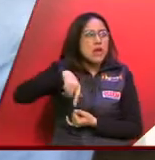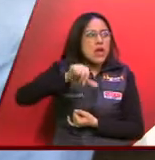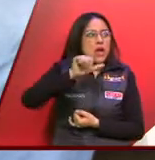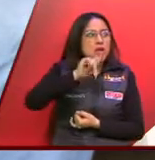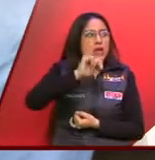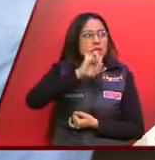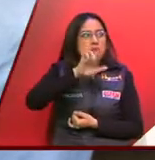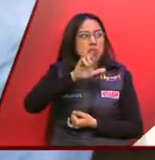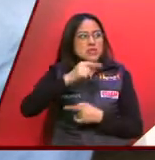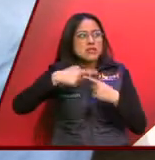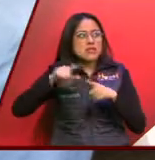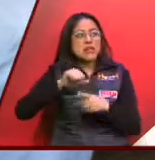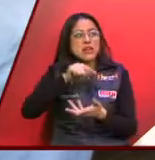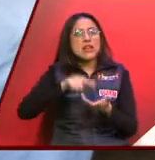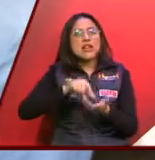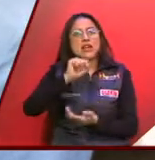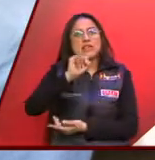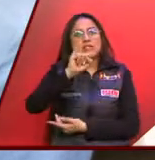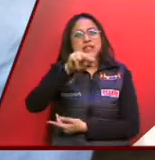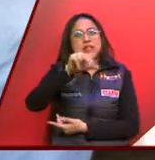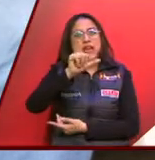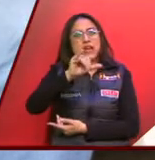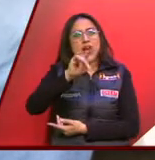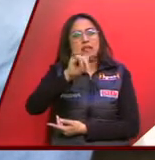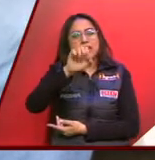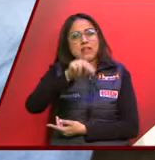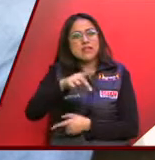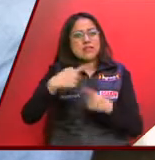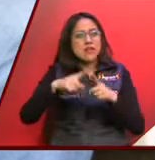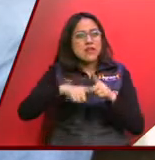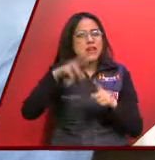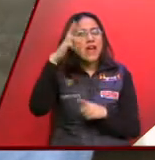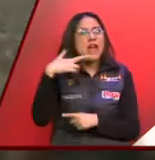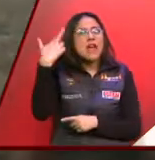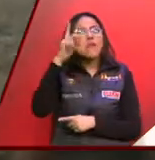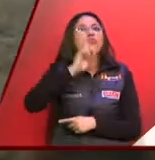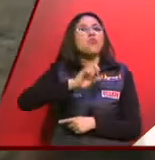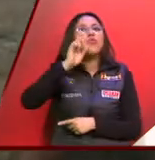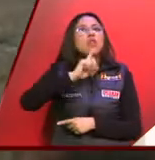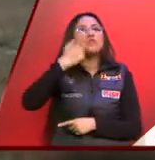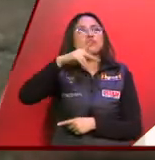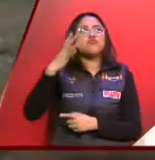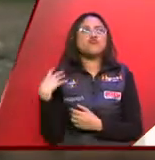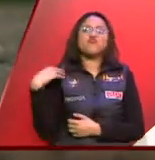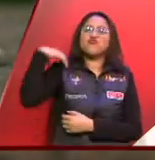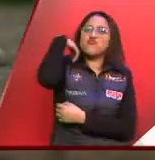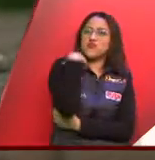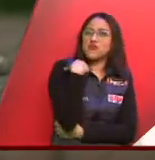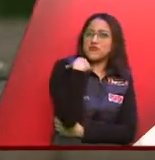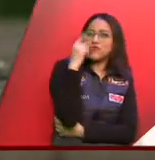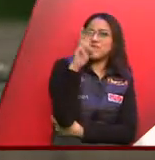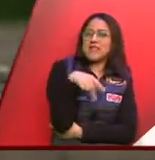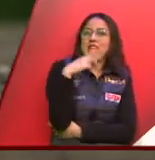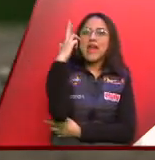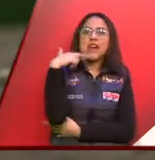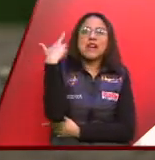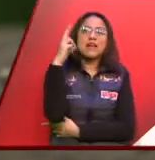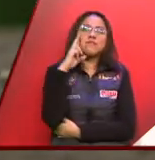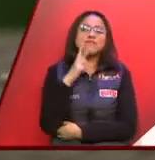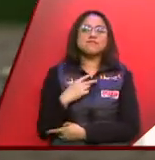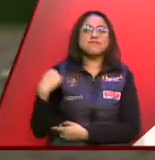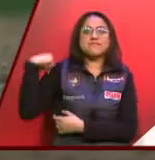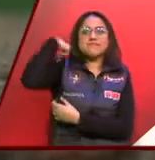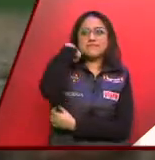la etnia de Sinacantán. La reina es una mujer con su bolso parada.